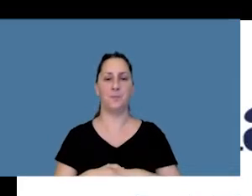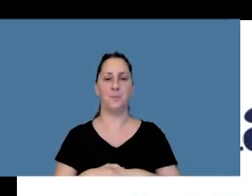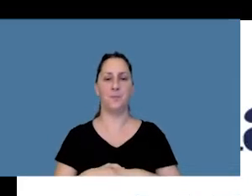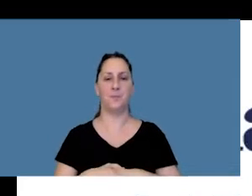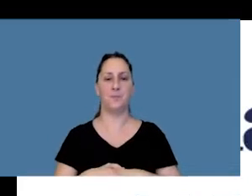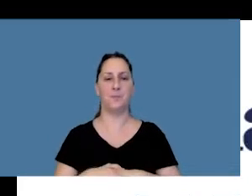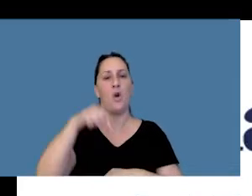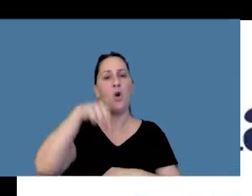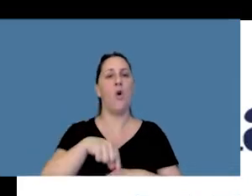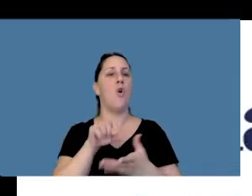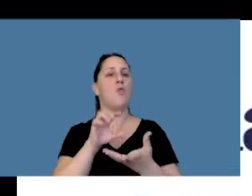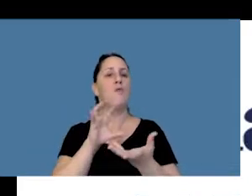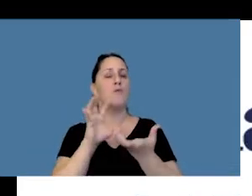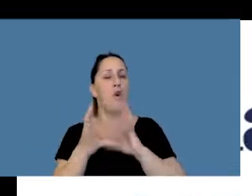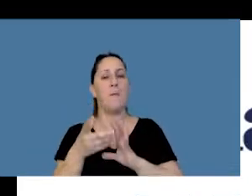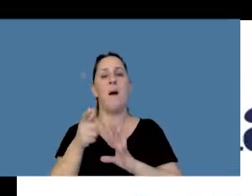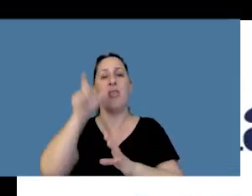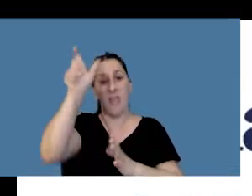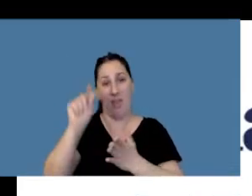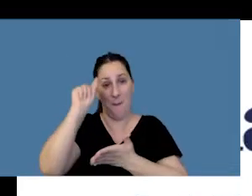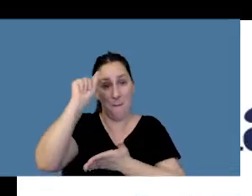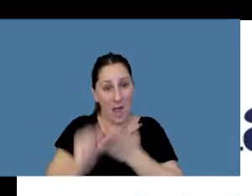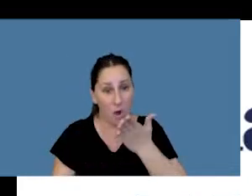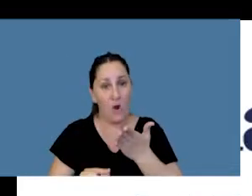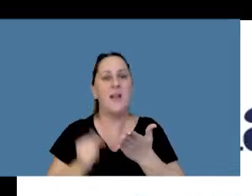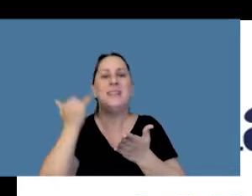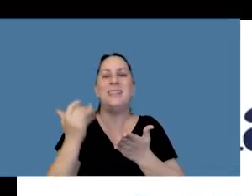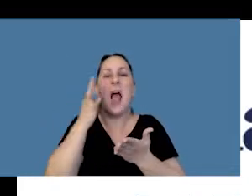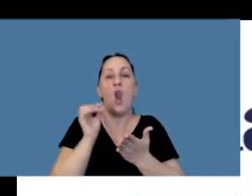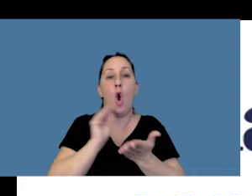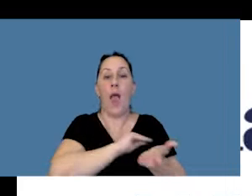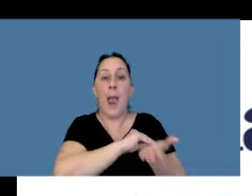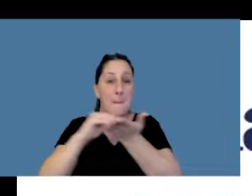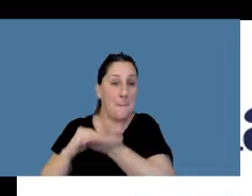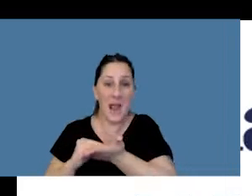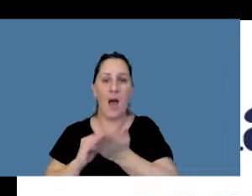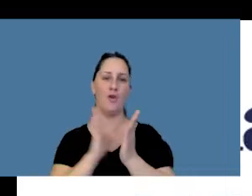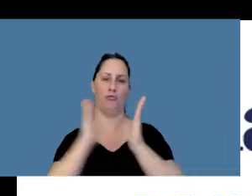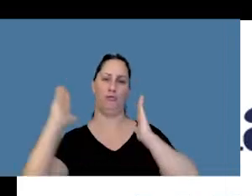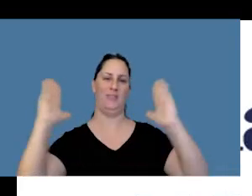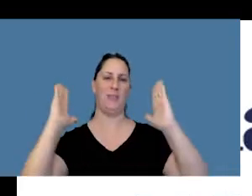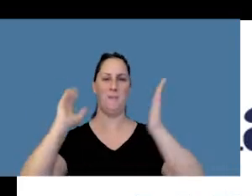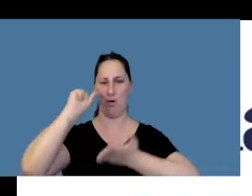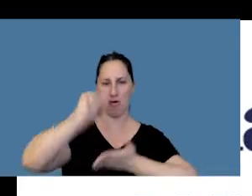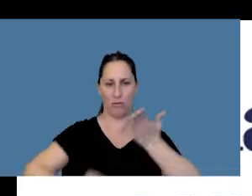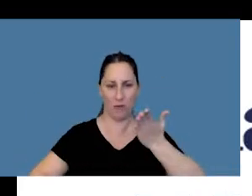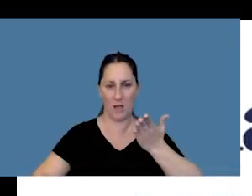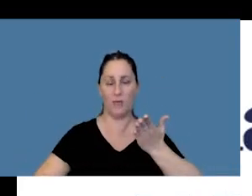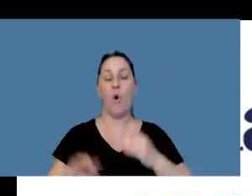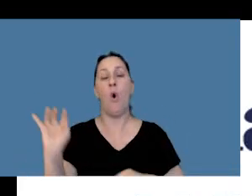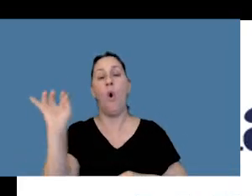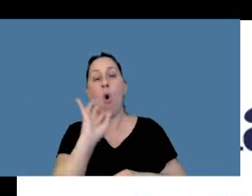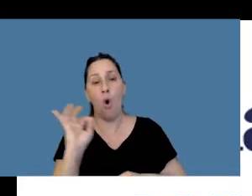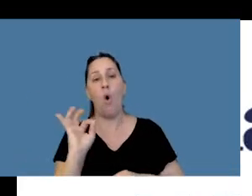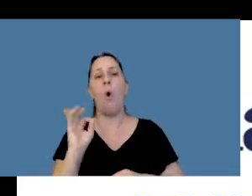el carácter de empleador y hubiera tenido personal contratado temporariamente, o que hubiera pedido